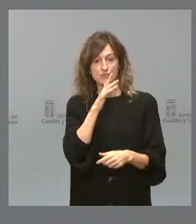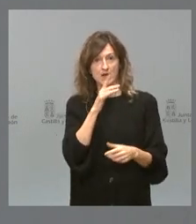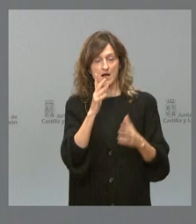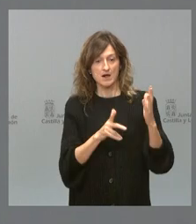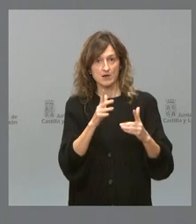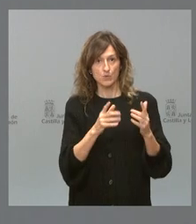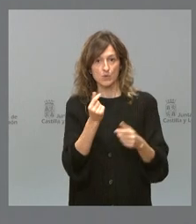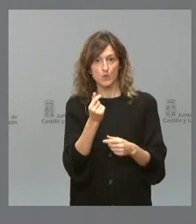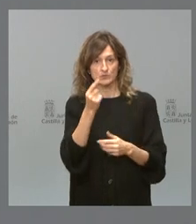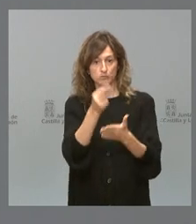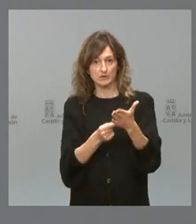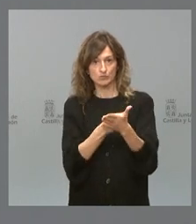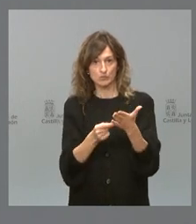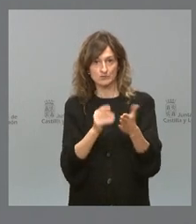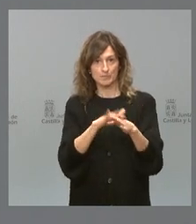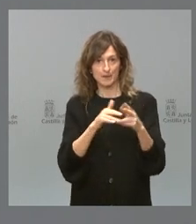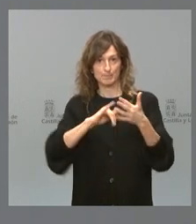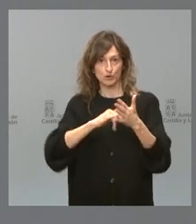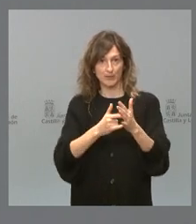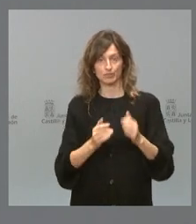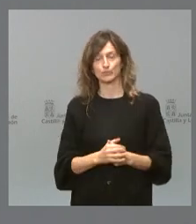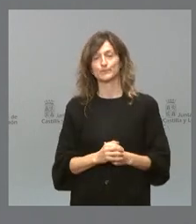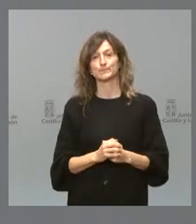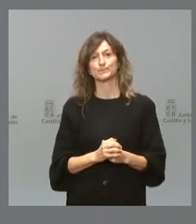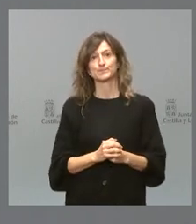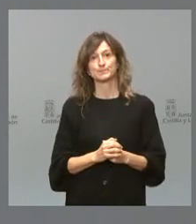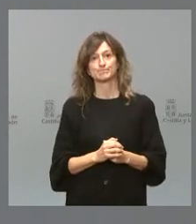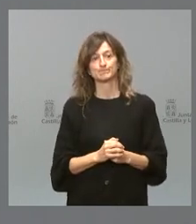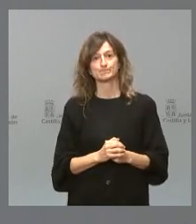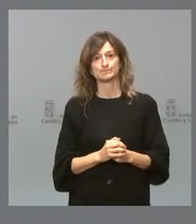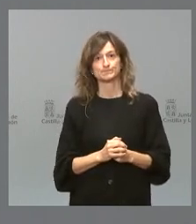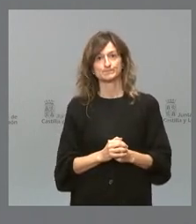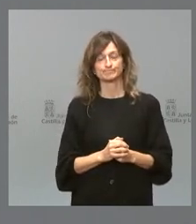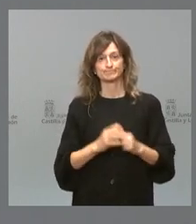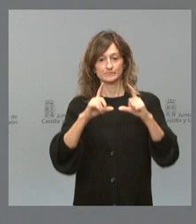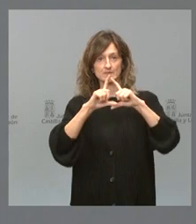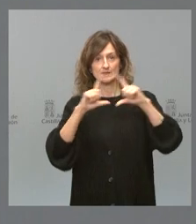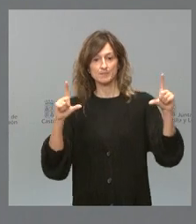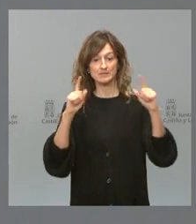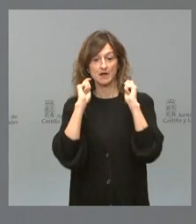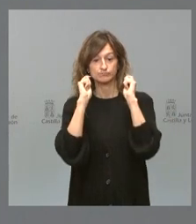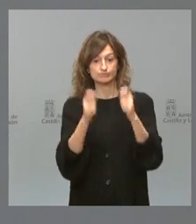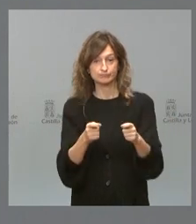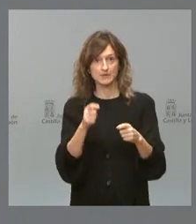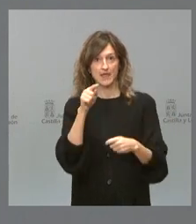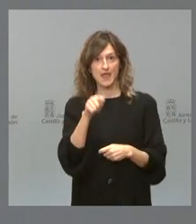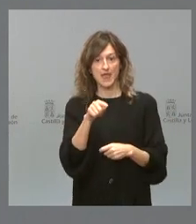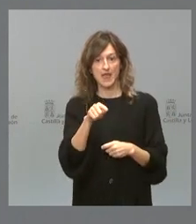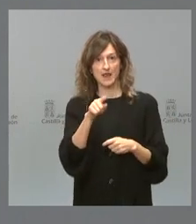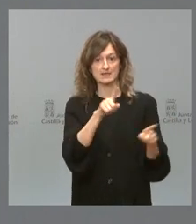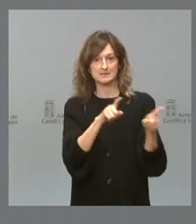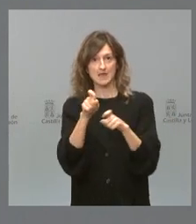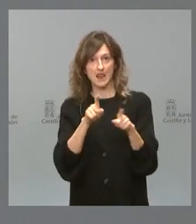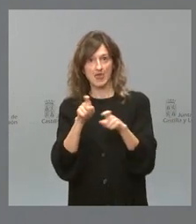la dotación económica imprescindible para este proyecto lógicamente la empresa adjudicataria es la que corresponda del proceso de selección